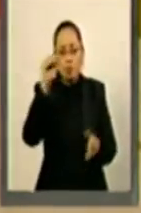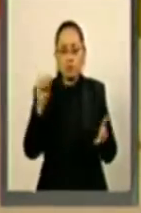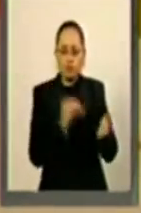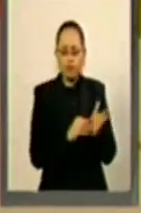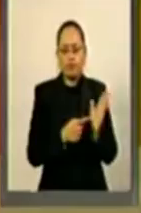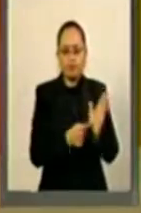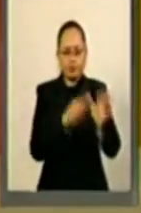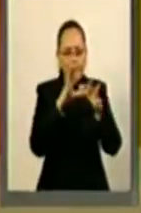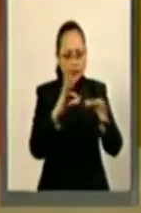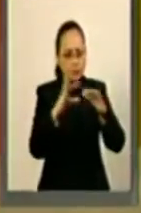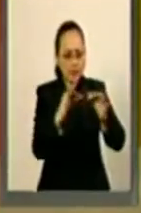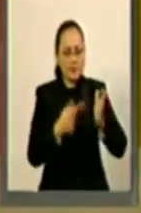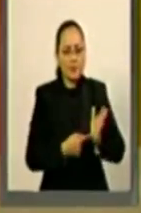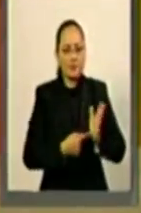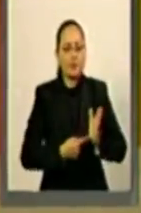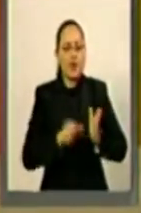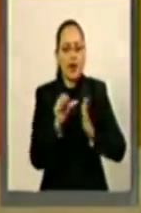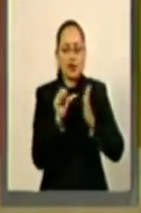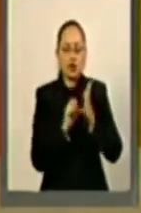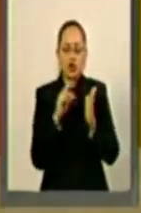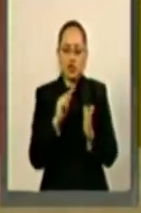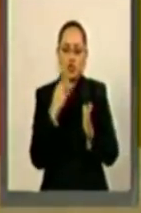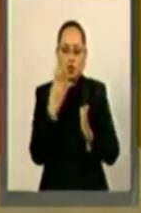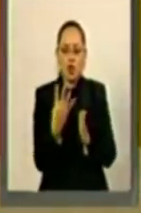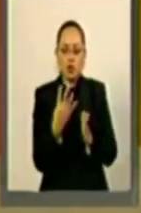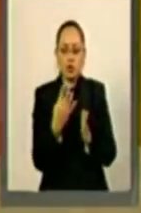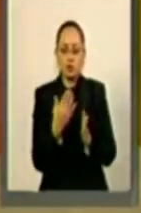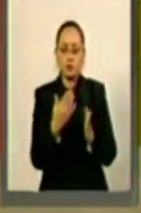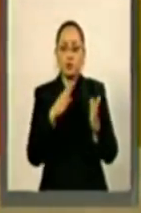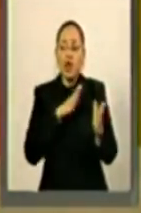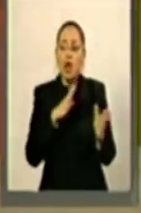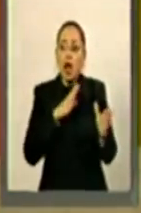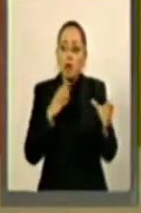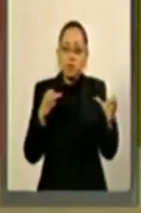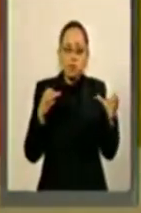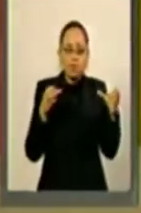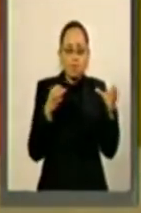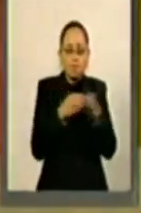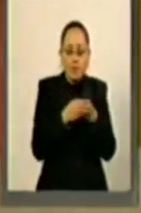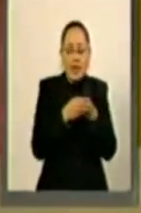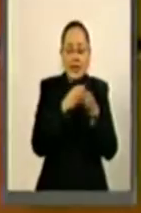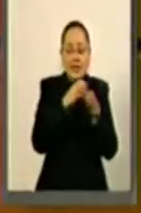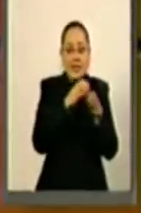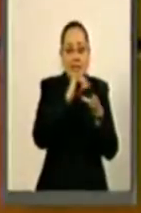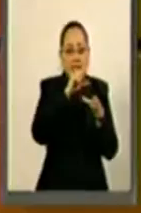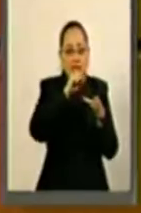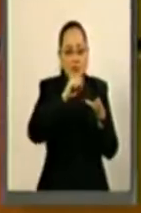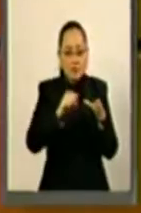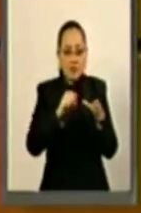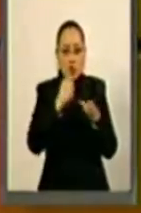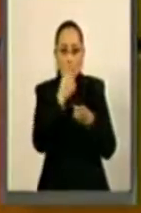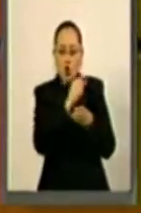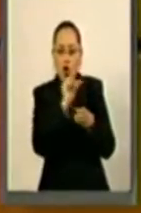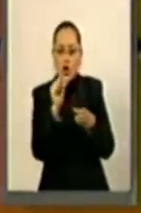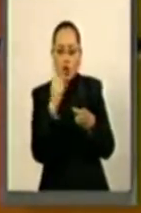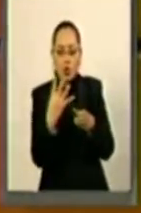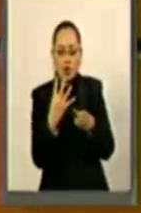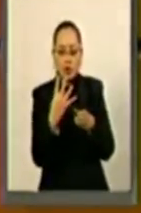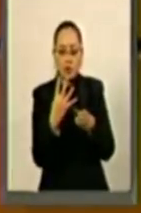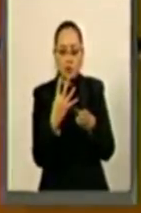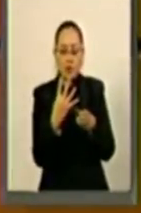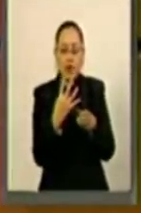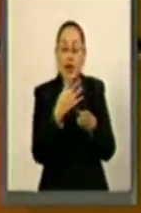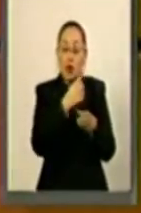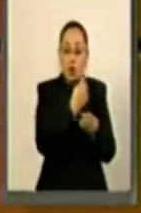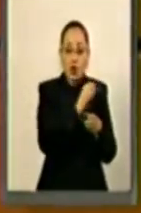como sigue. Artículo 84. Quedan amparados por este seguro, la fracción 1 a la cuarta queda, perdón,